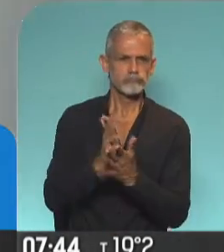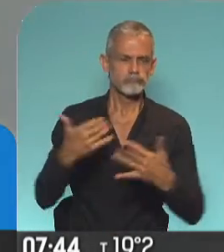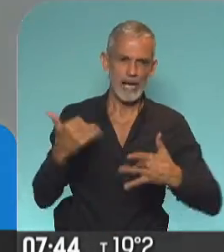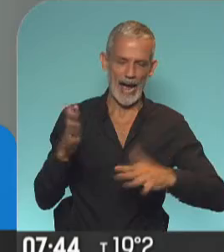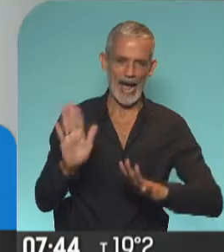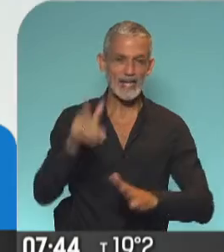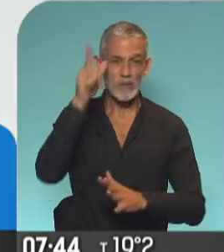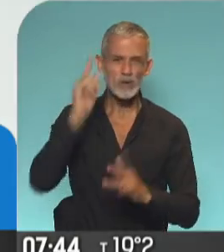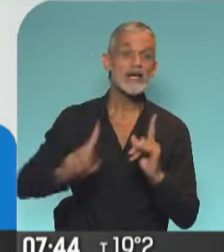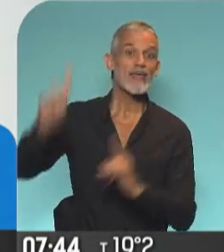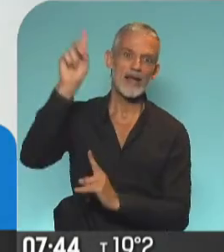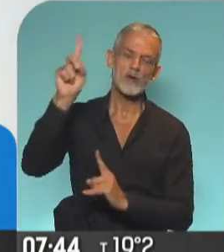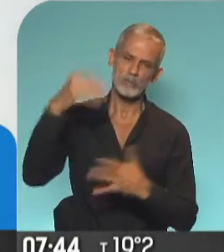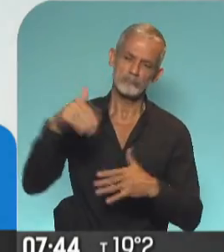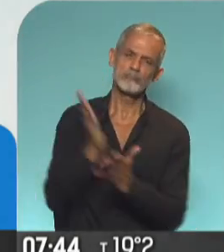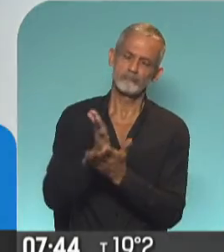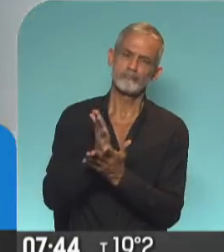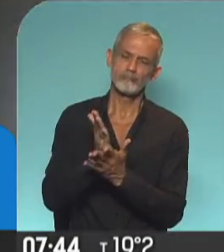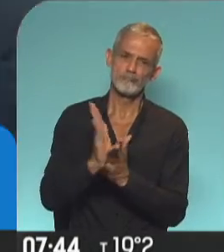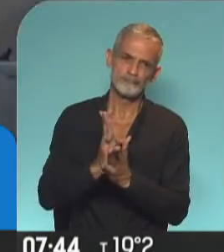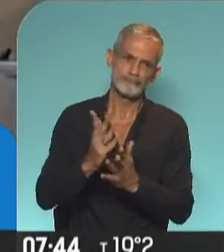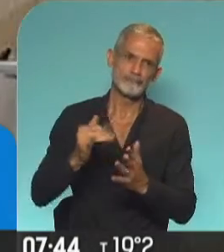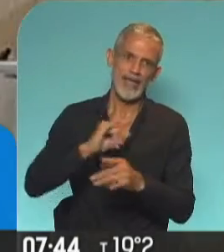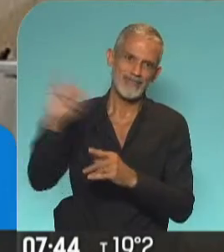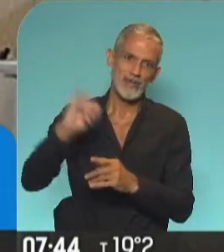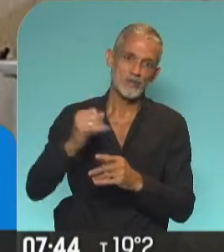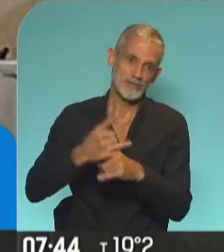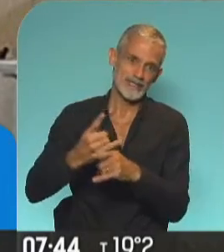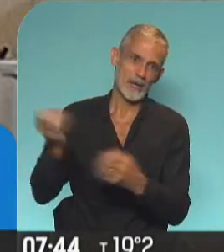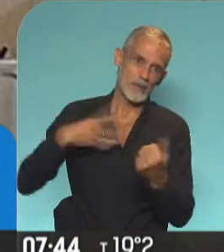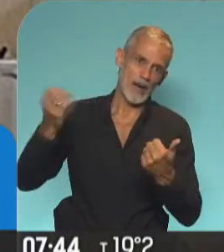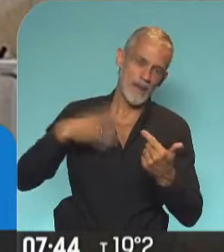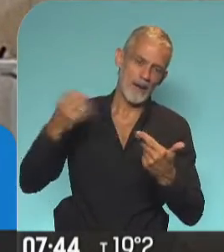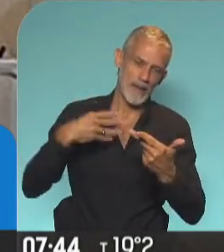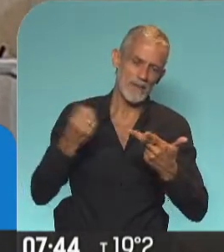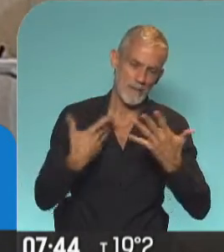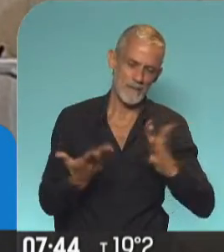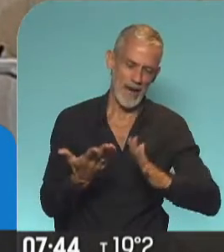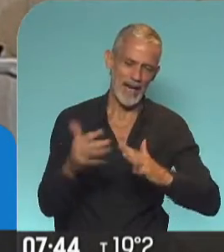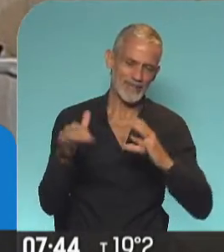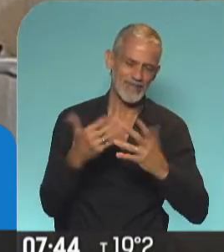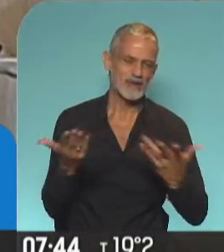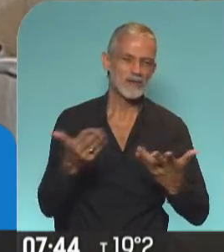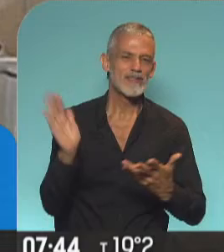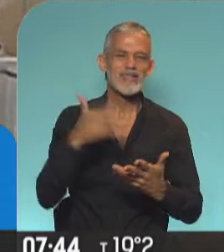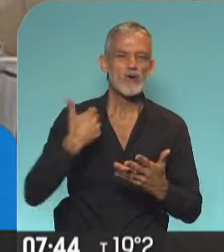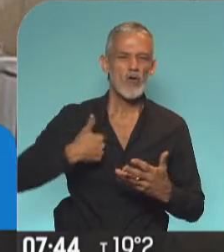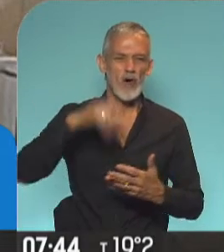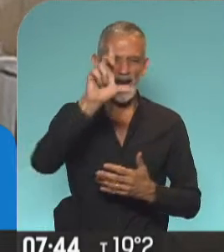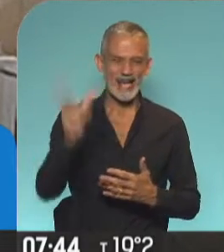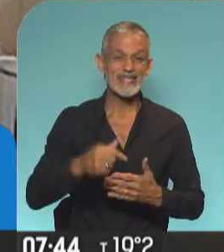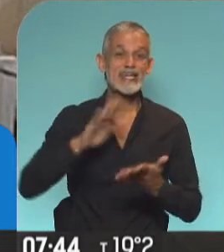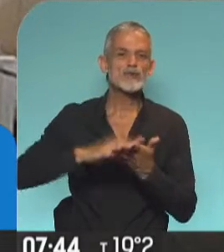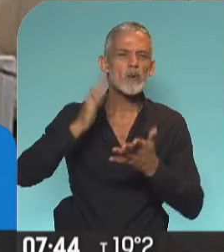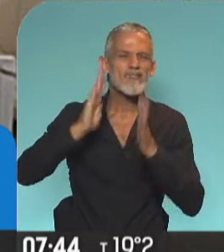de las policías del norte. Esto nos llegan denuncias sistemáticamente de todo el país sobre